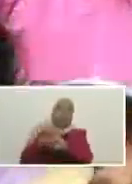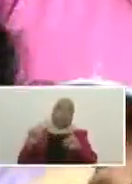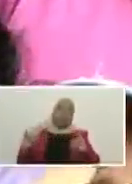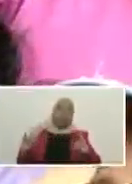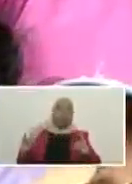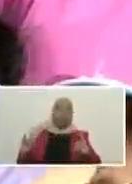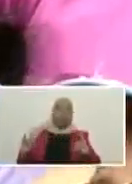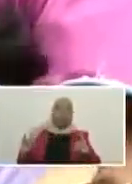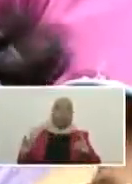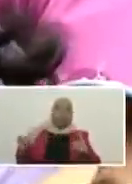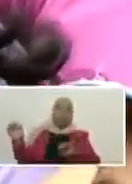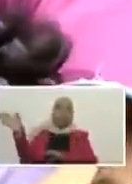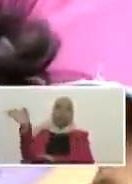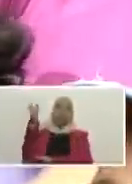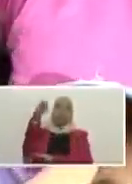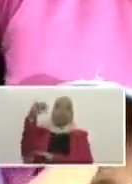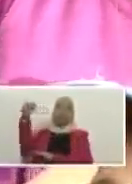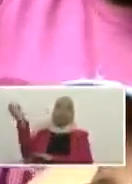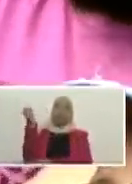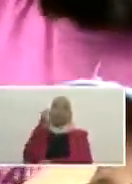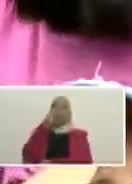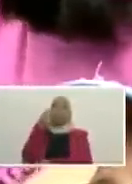Esa bandera hermosa que ondea allí.